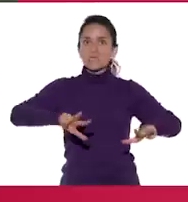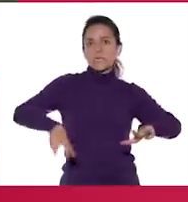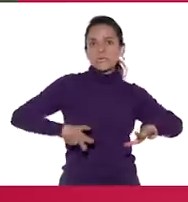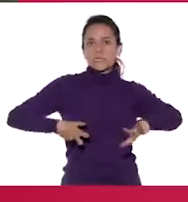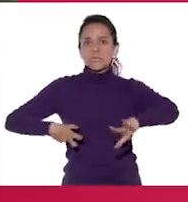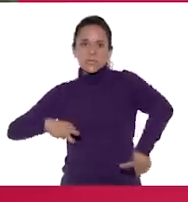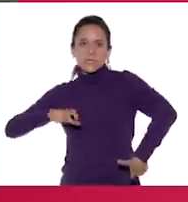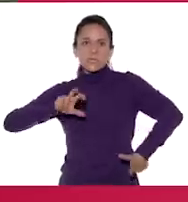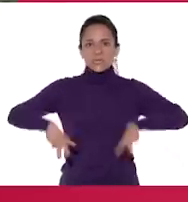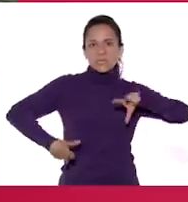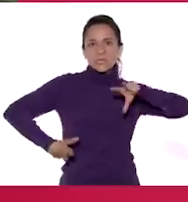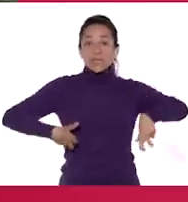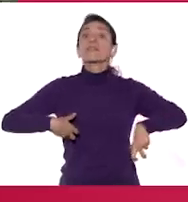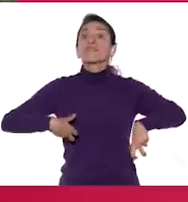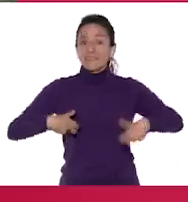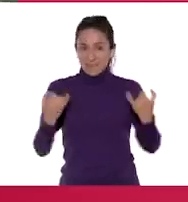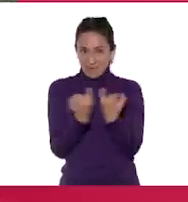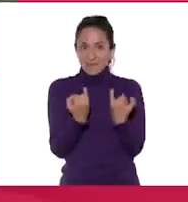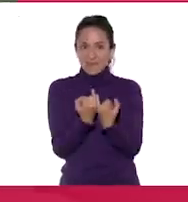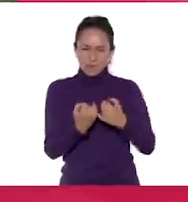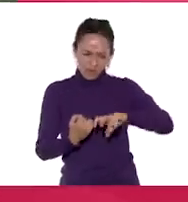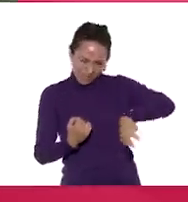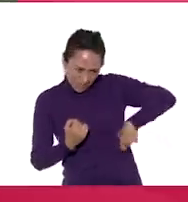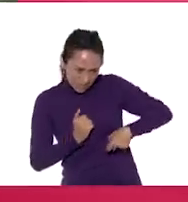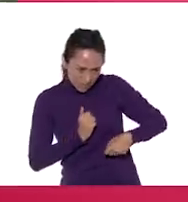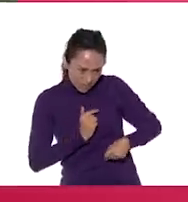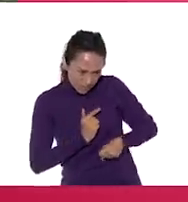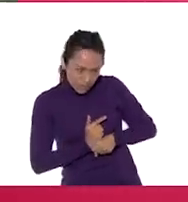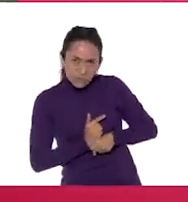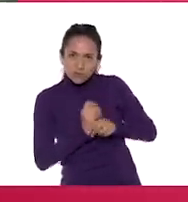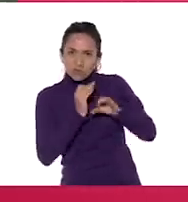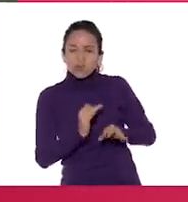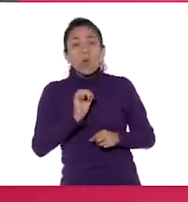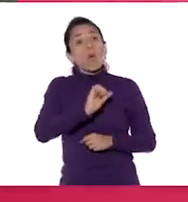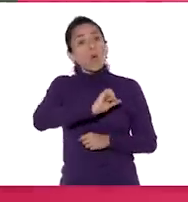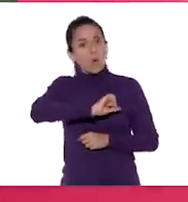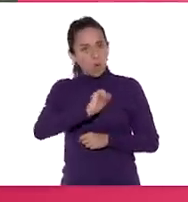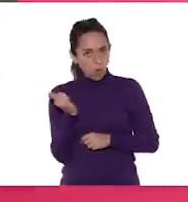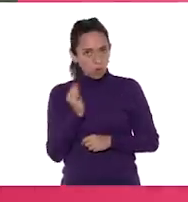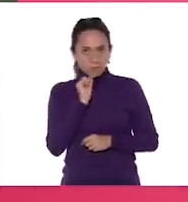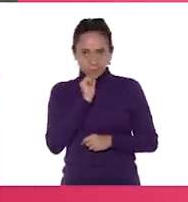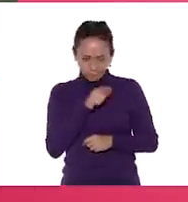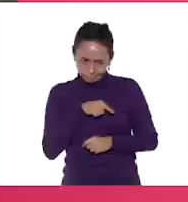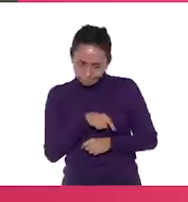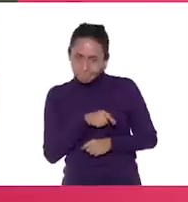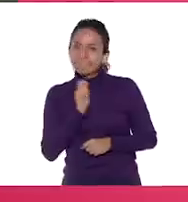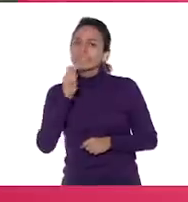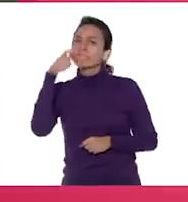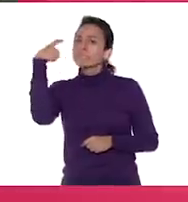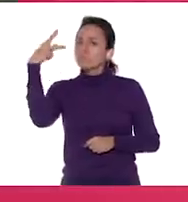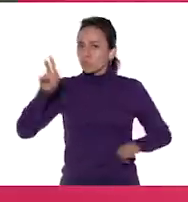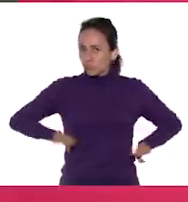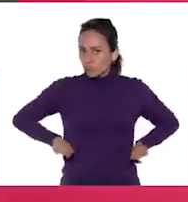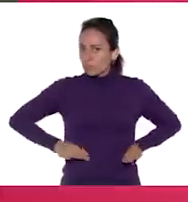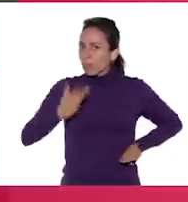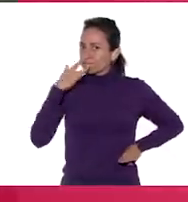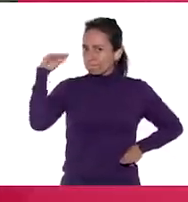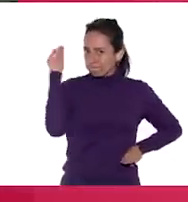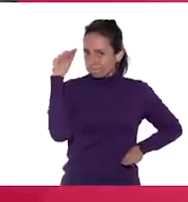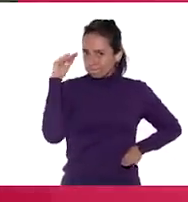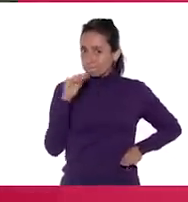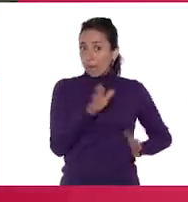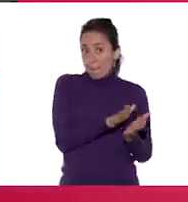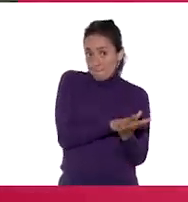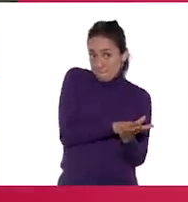al momento de caminar y dirigirse. También hay otro dato interesante de este dinosaurio. Las huellas en muchas